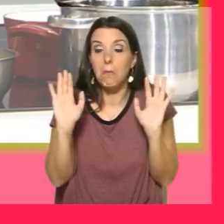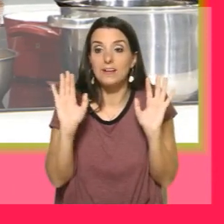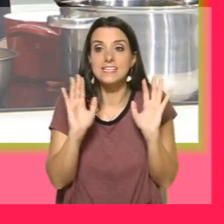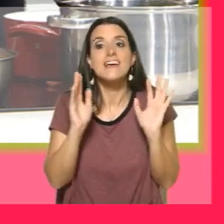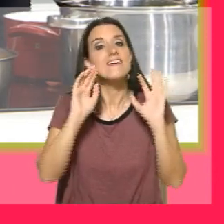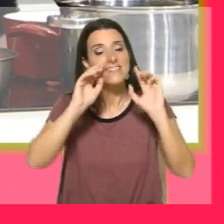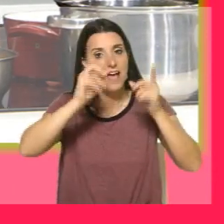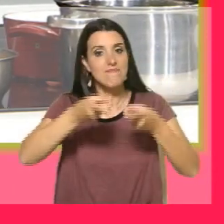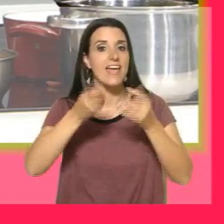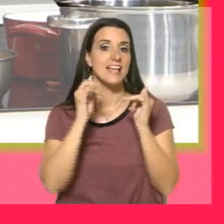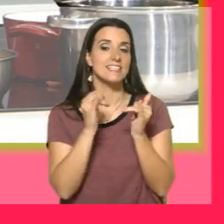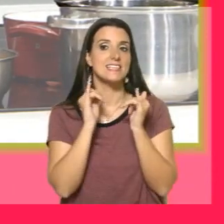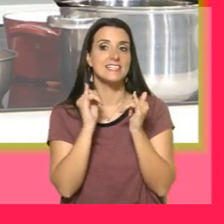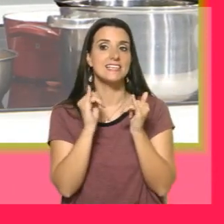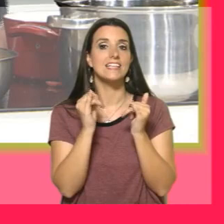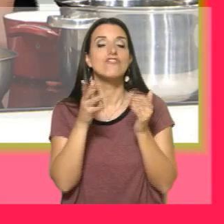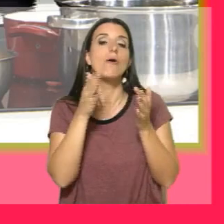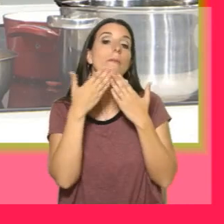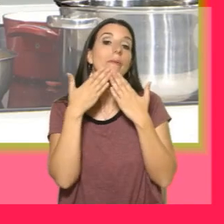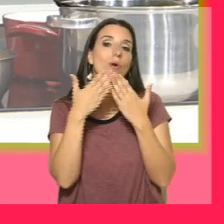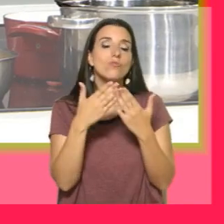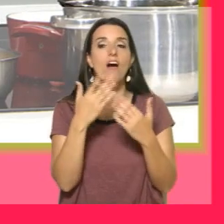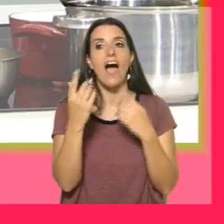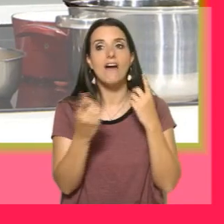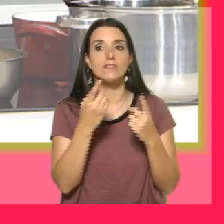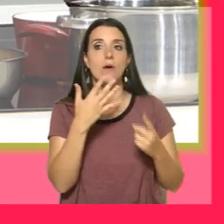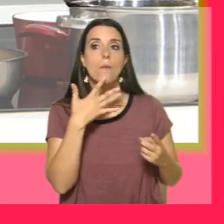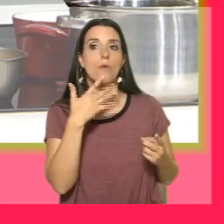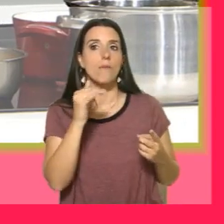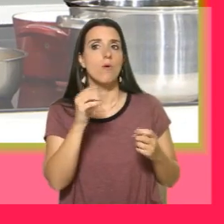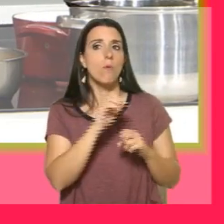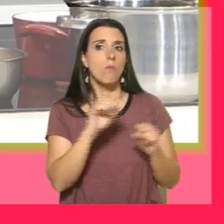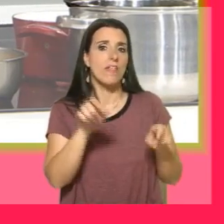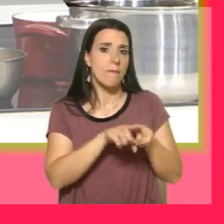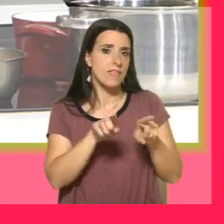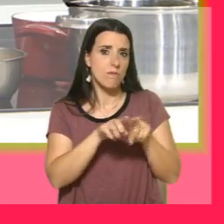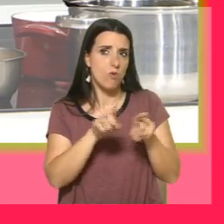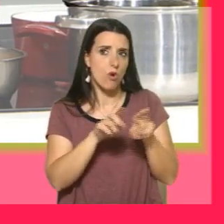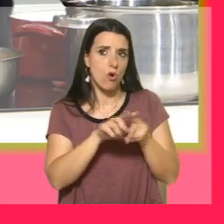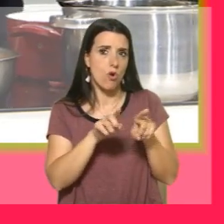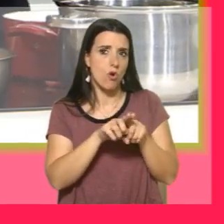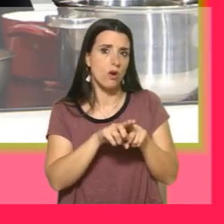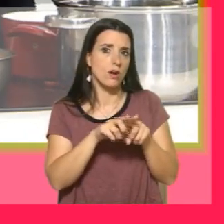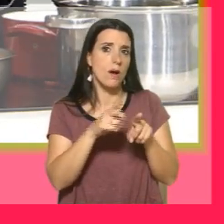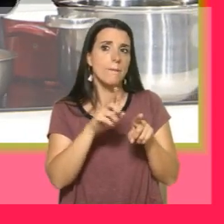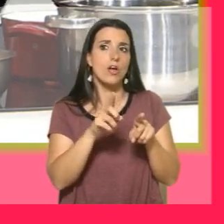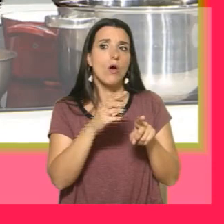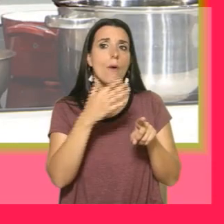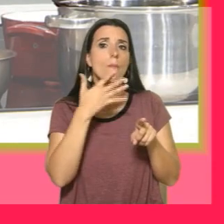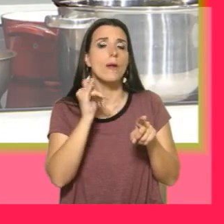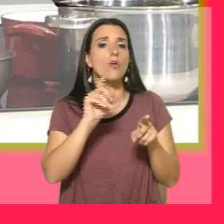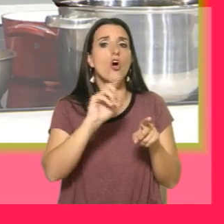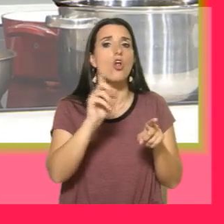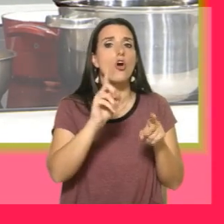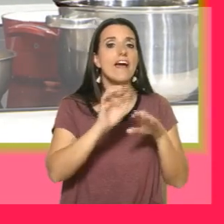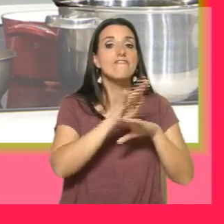un poco también. De vino blanco. No, digo porque... Podés veces... no ponerle nada y seguir toda la receta igual. Exacto. Y en este caso, en vez de ponerle el alcohol y dejarlo